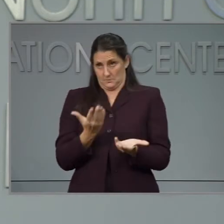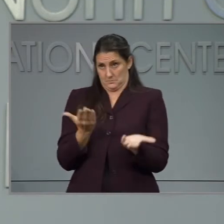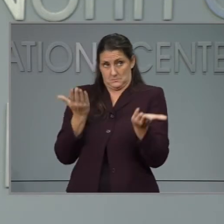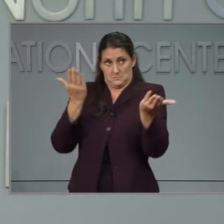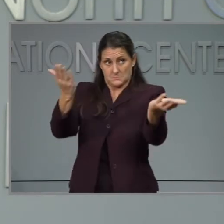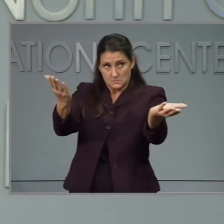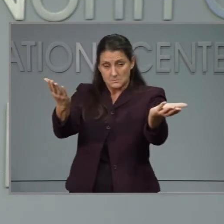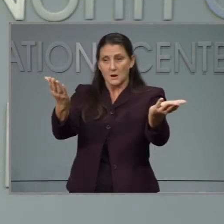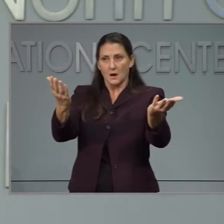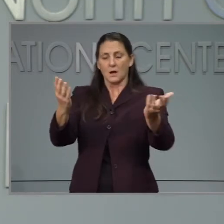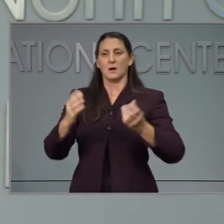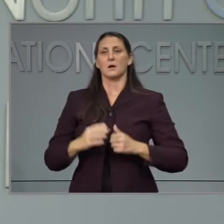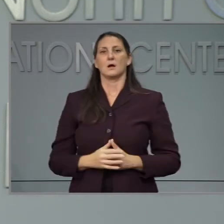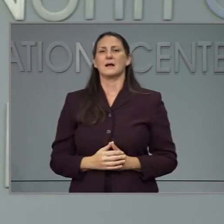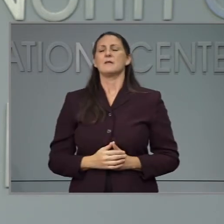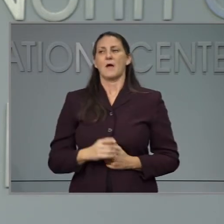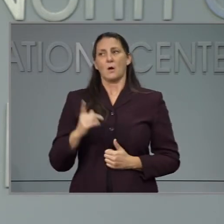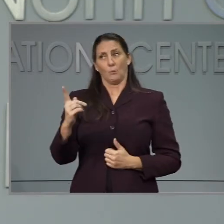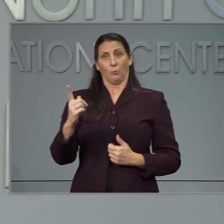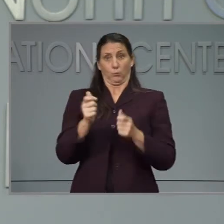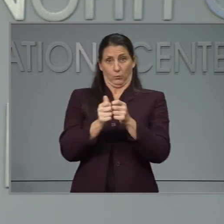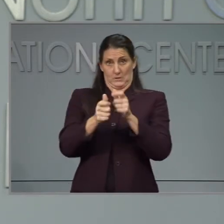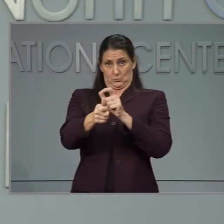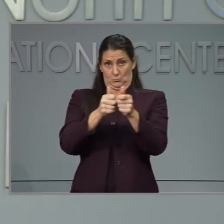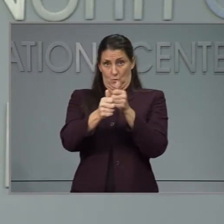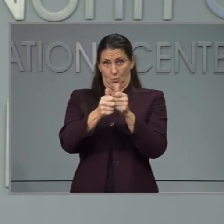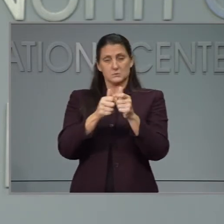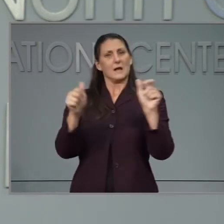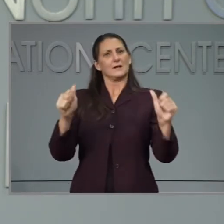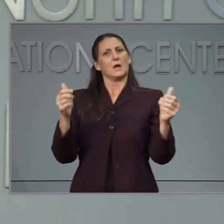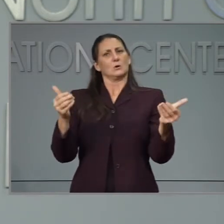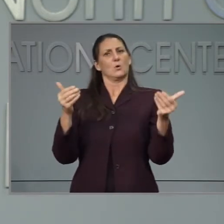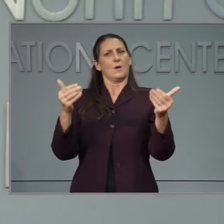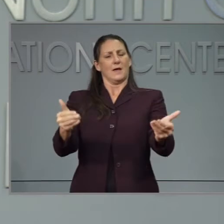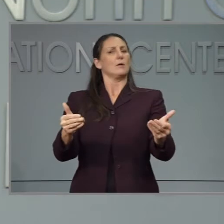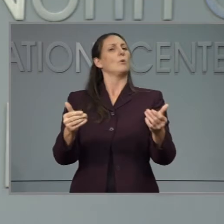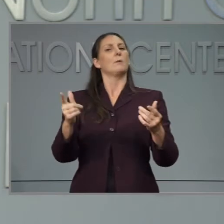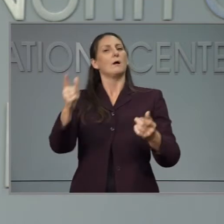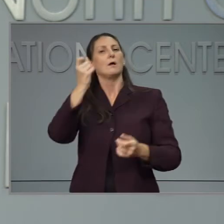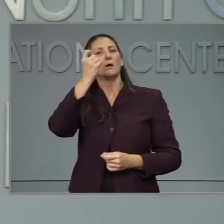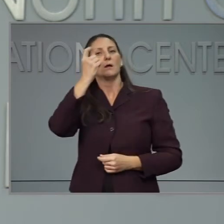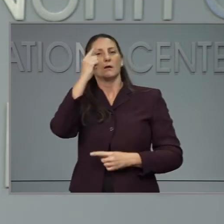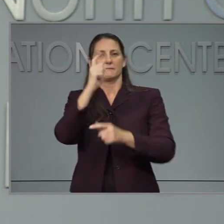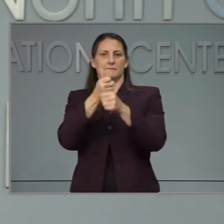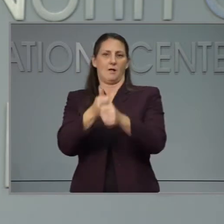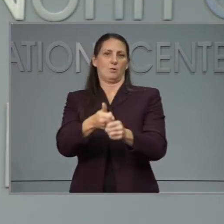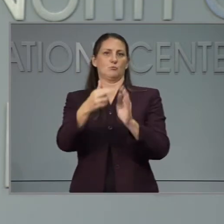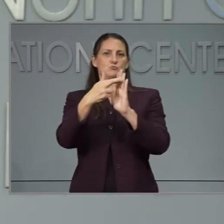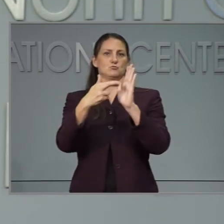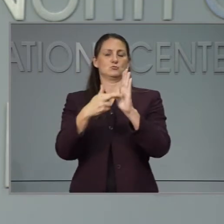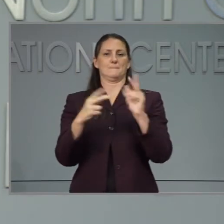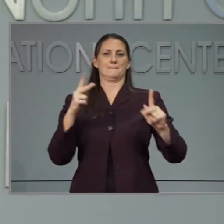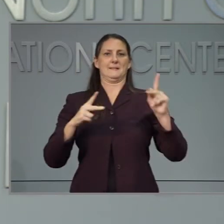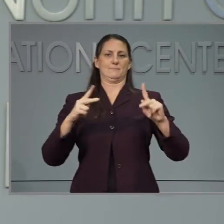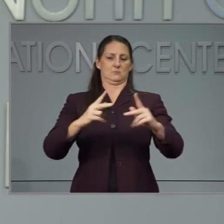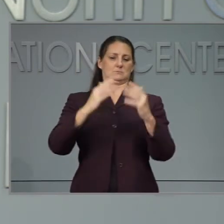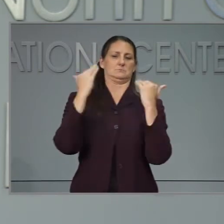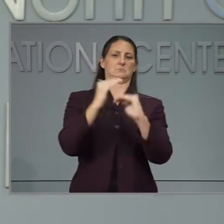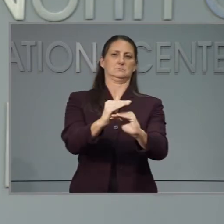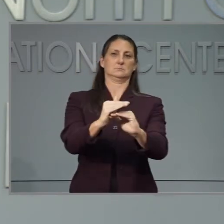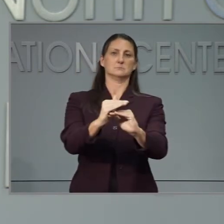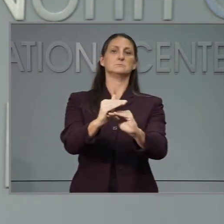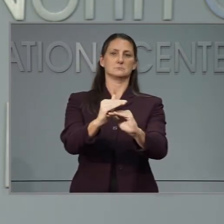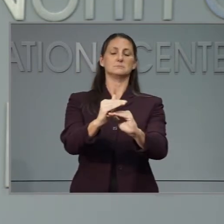sus actividades deportivas. Las limitaciones de las personas va a ser la misma para ambos. La doctora Cohen